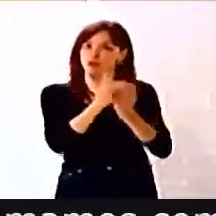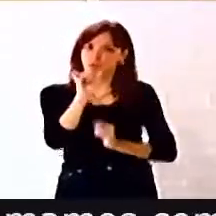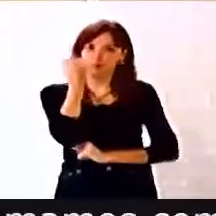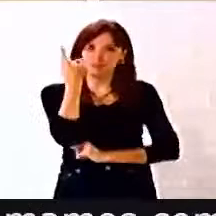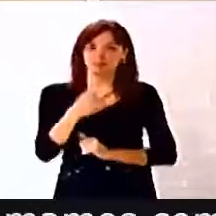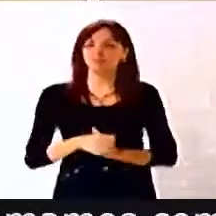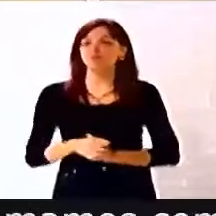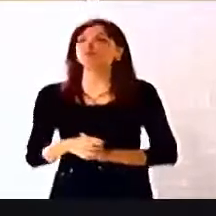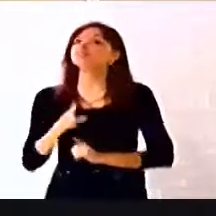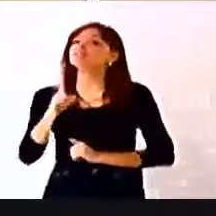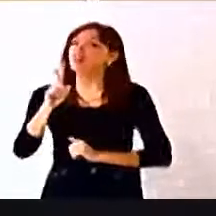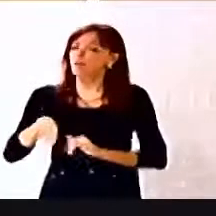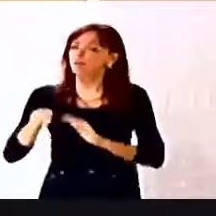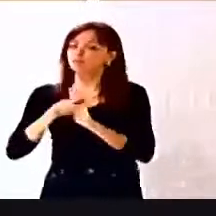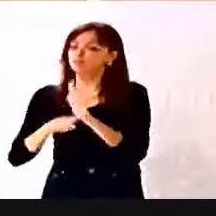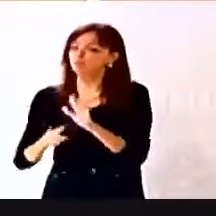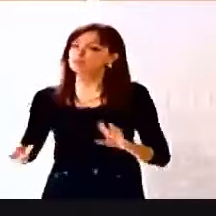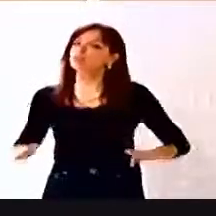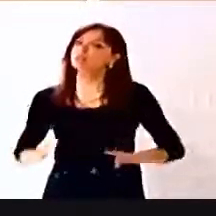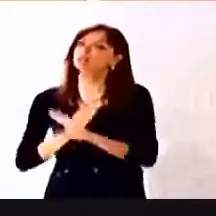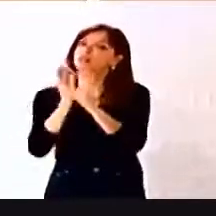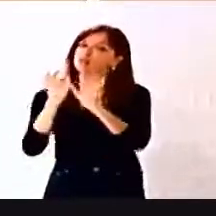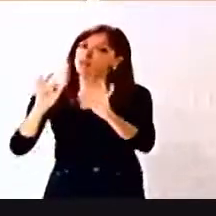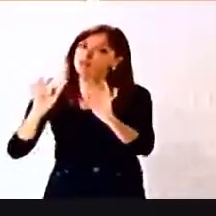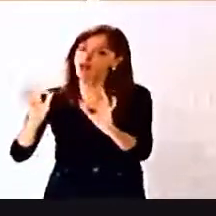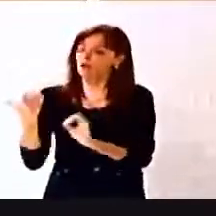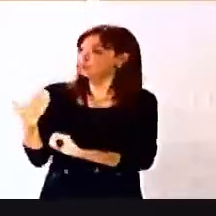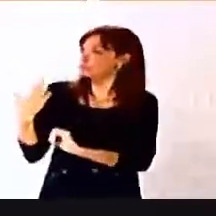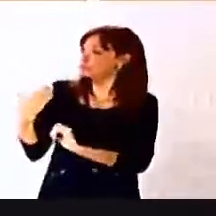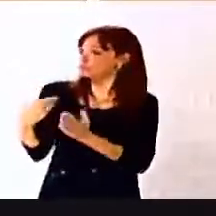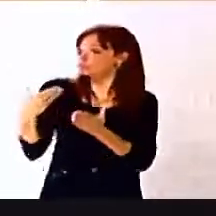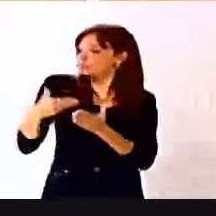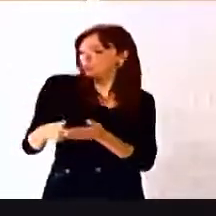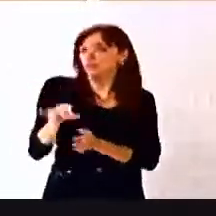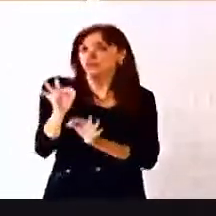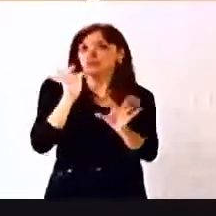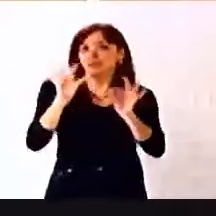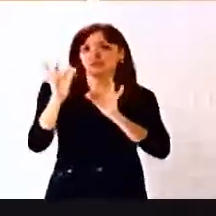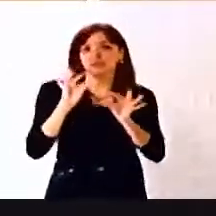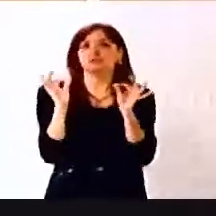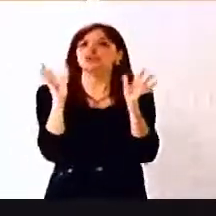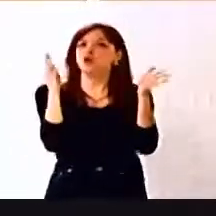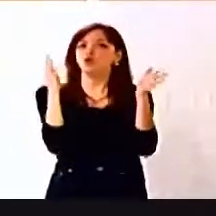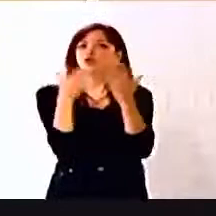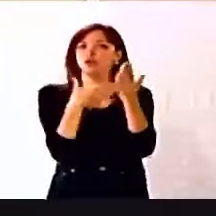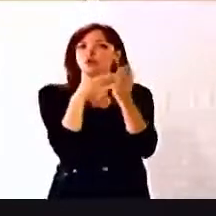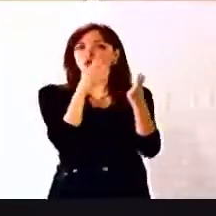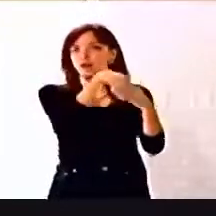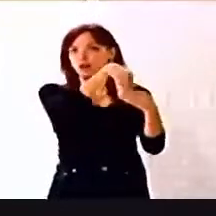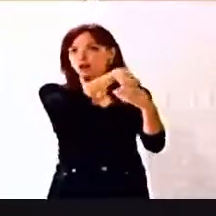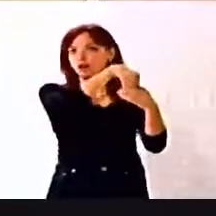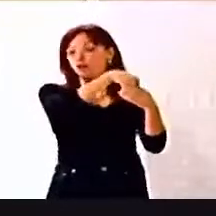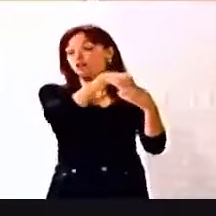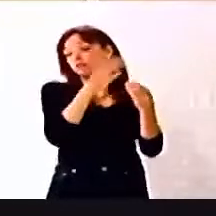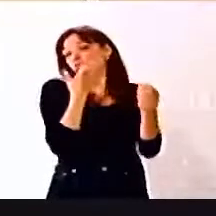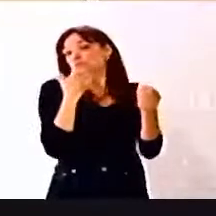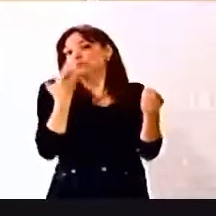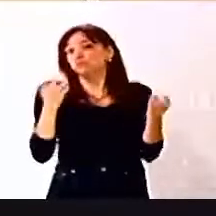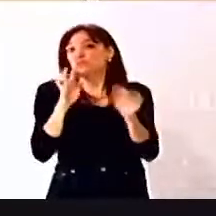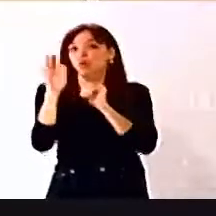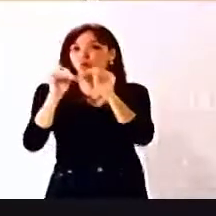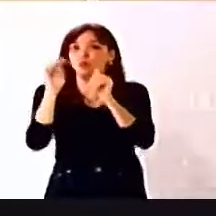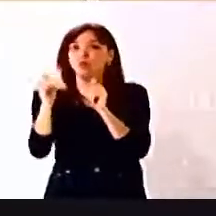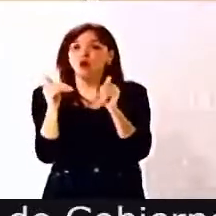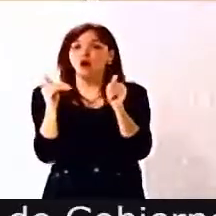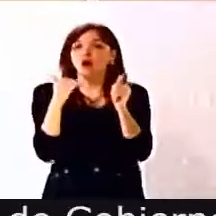Incluso las excepcionales las hemos tomado en los últimos tiempos como medidas de Consejo de Gobierno, aunque hayamos tenido que convocar un Consejo de